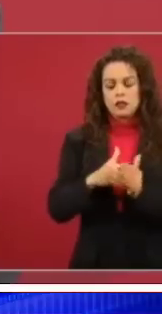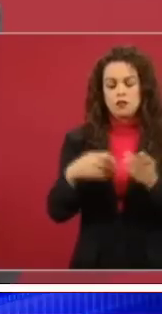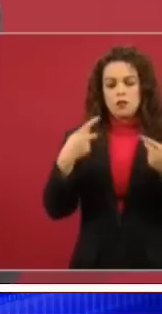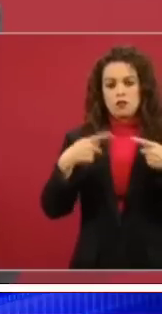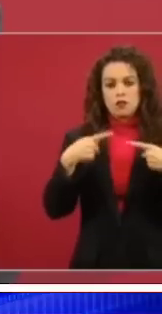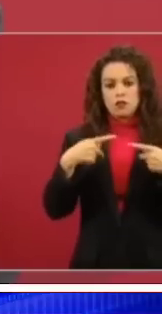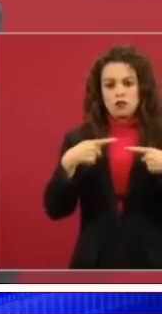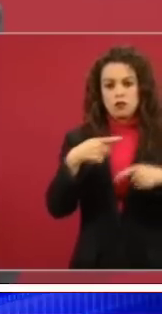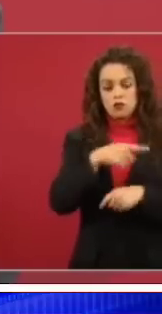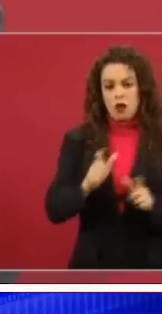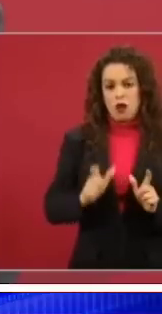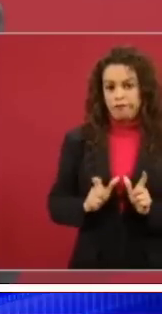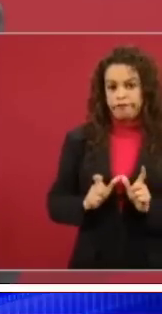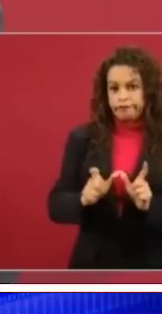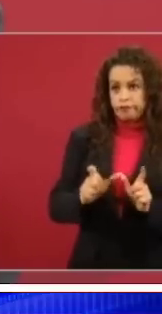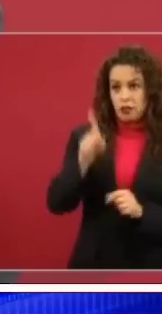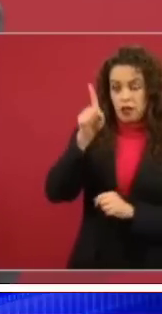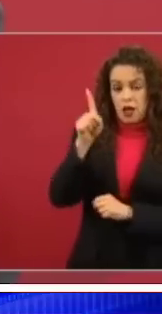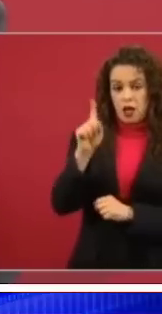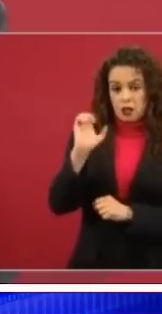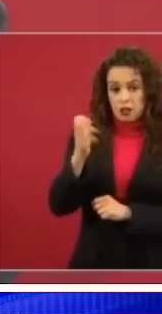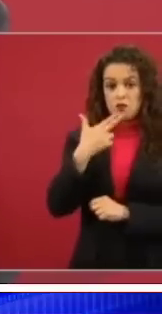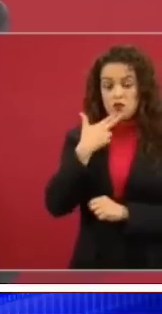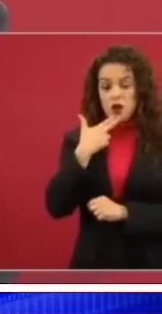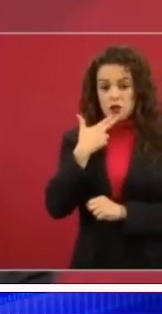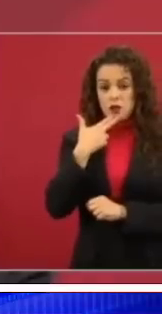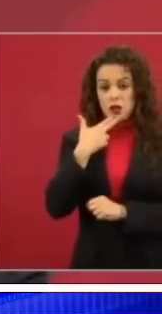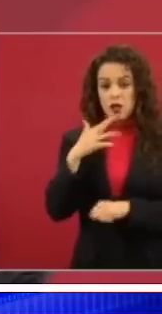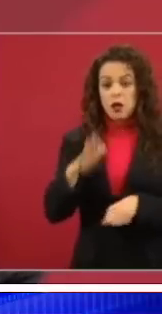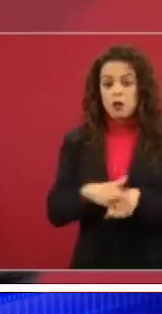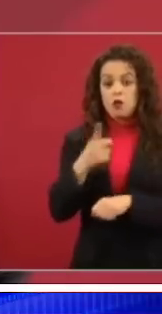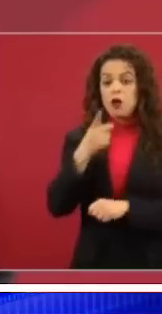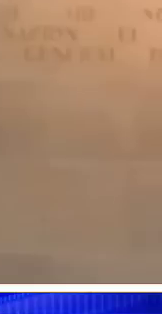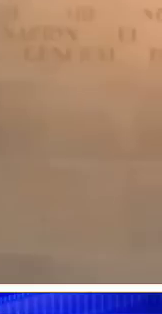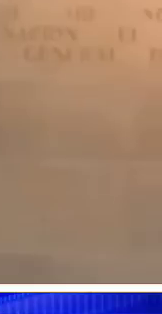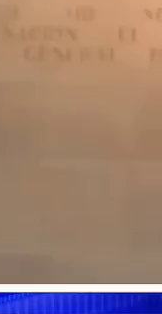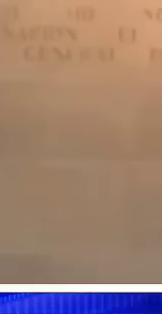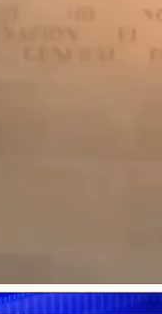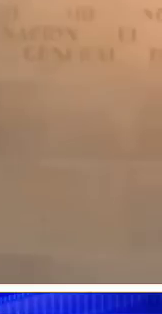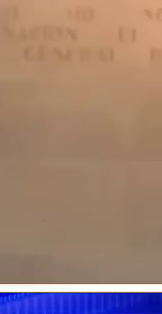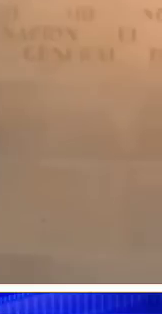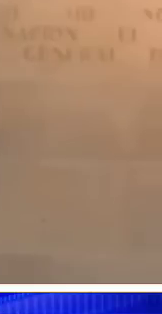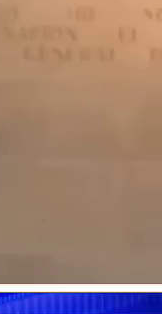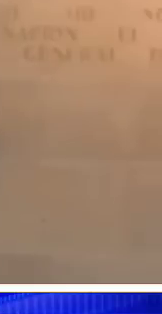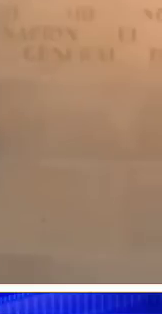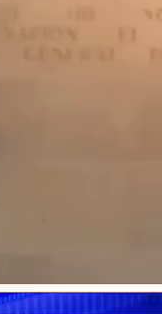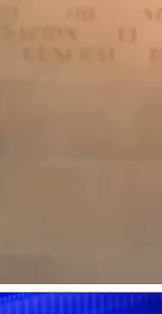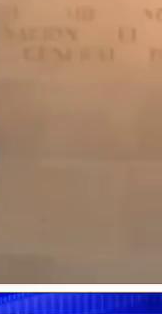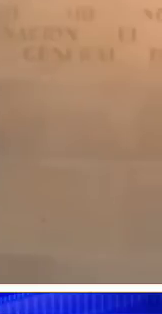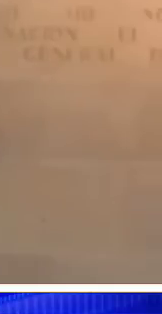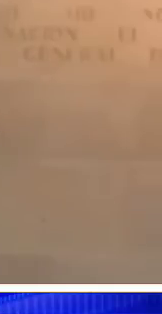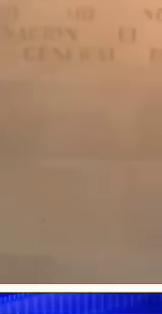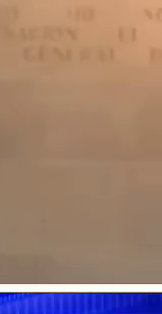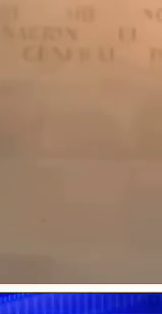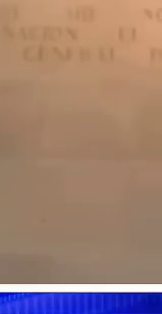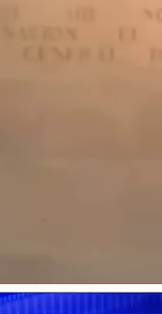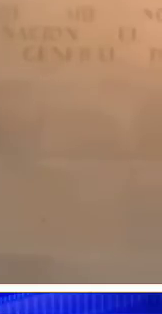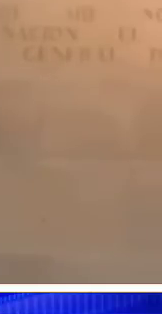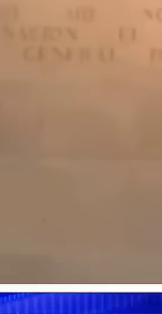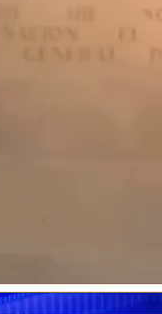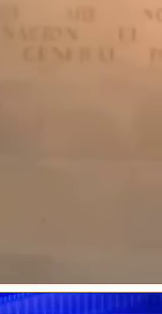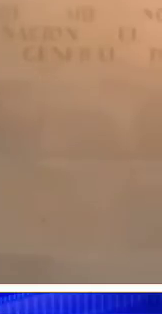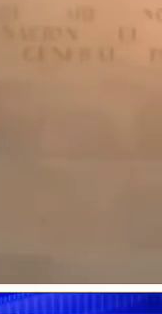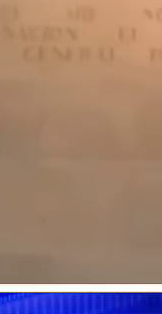Palacio Nacional ahora no fue el único porque no es la única decisión que también está provocando estas reacciones